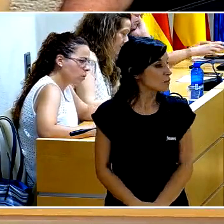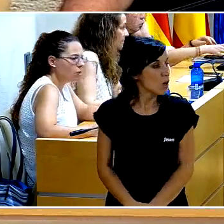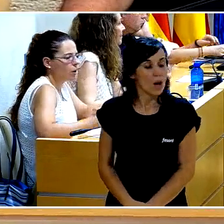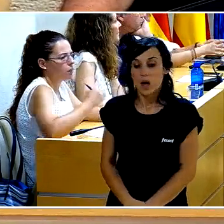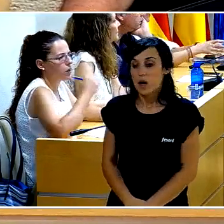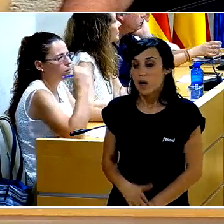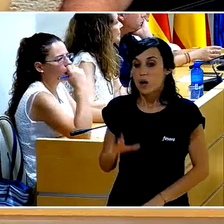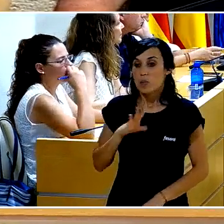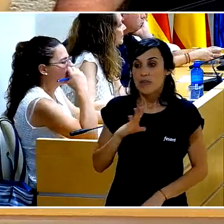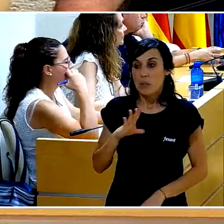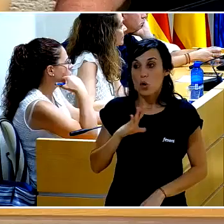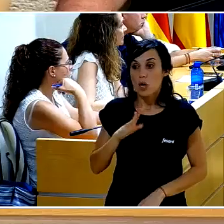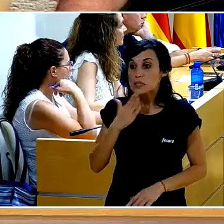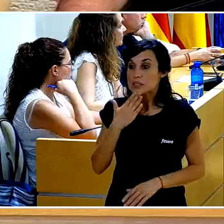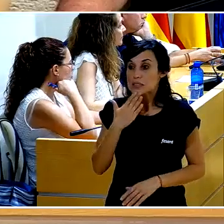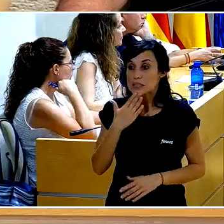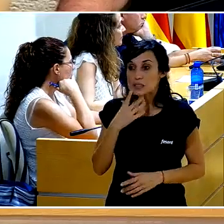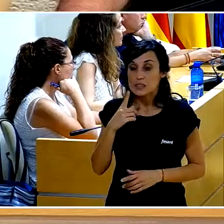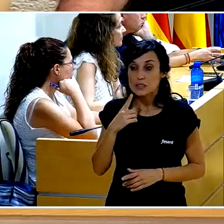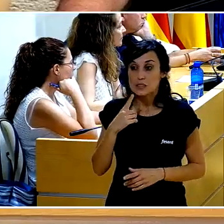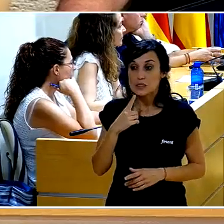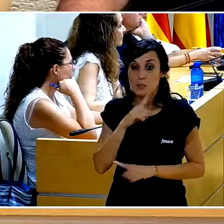per favor. Bé, si no n'hi ha més pregs o